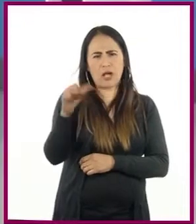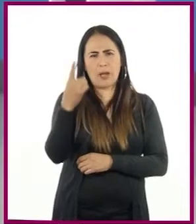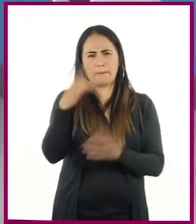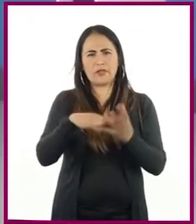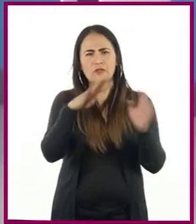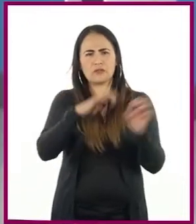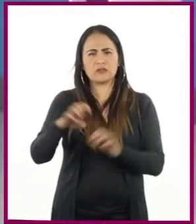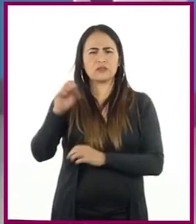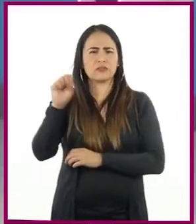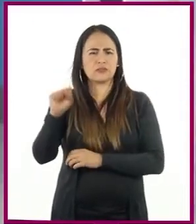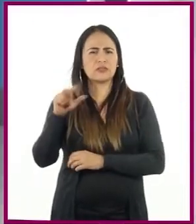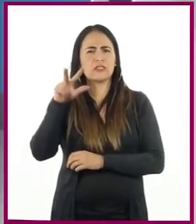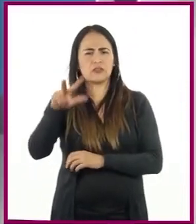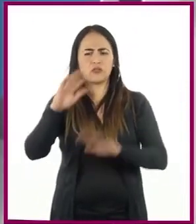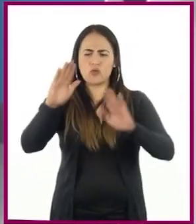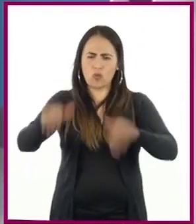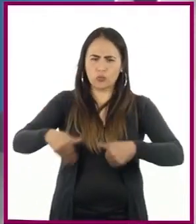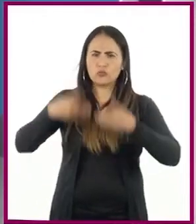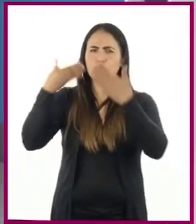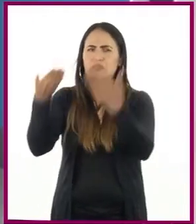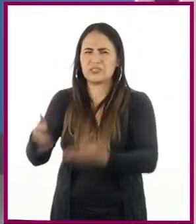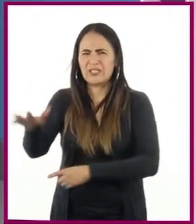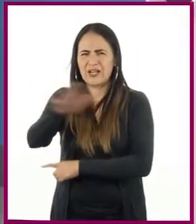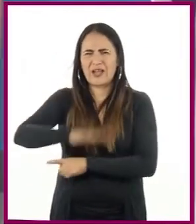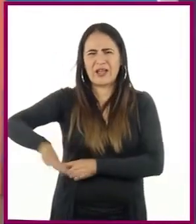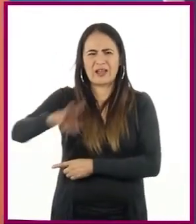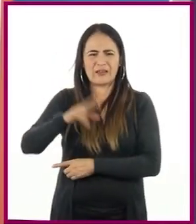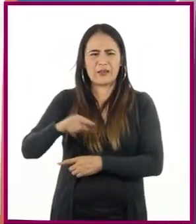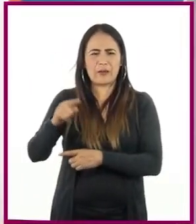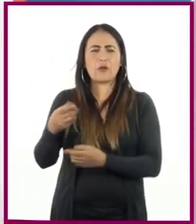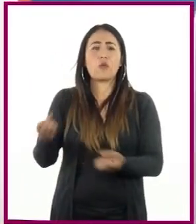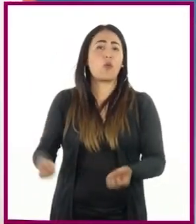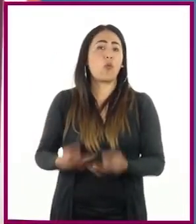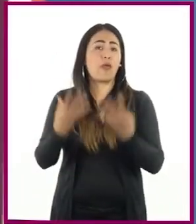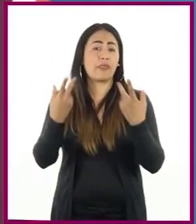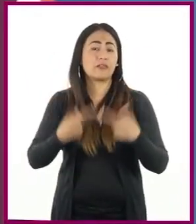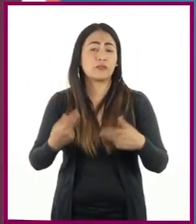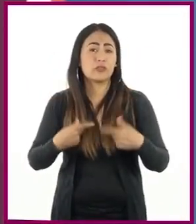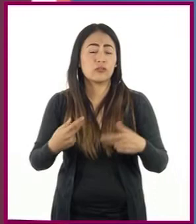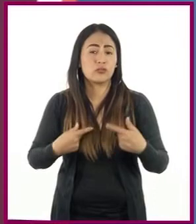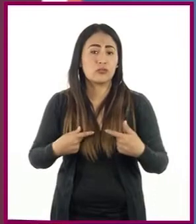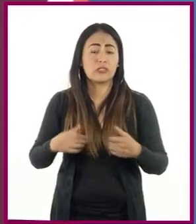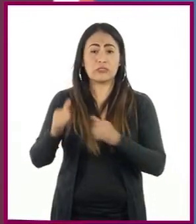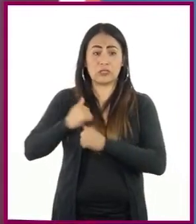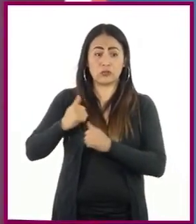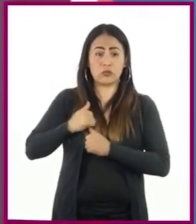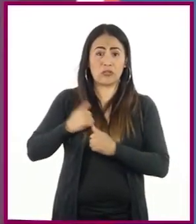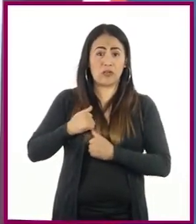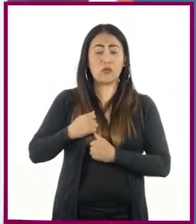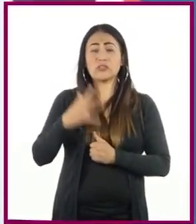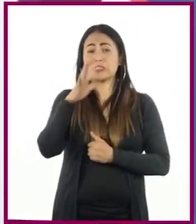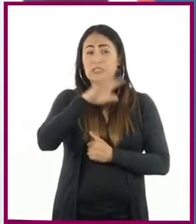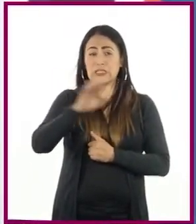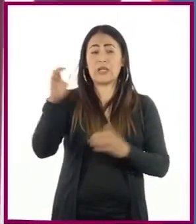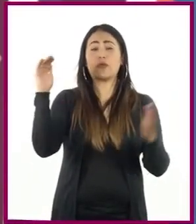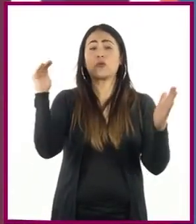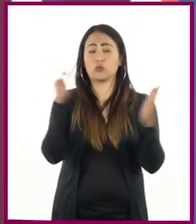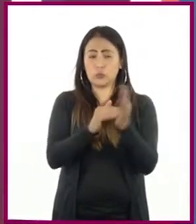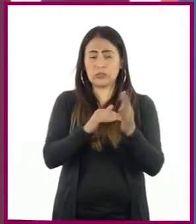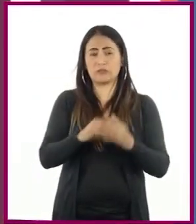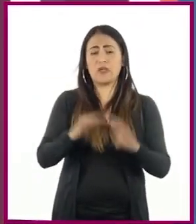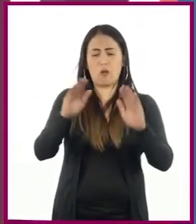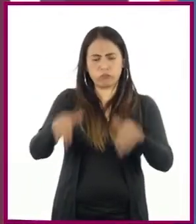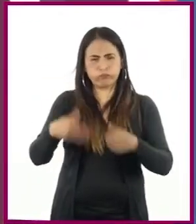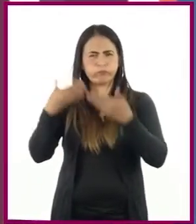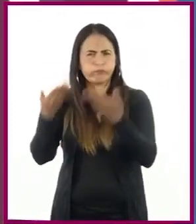llegaron a desembarcar sobre territorio vietnamita más de 500,000 de tropas norteamericanas. Desde los primeros